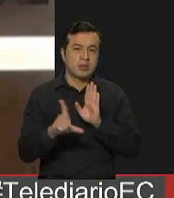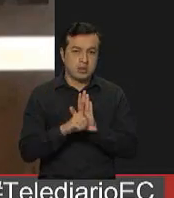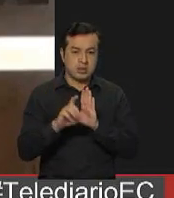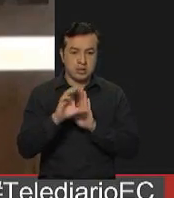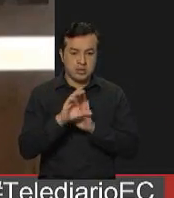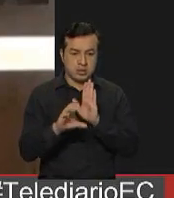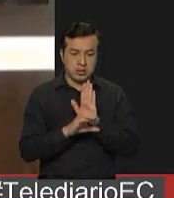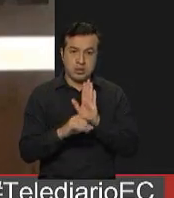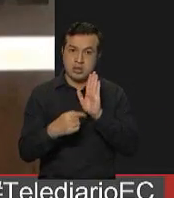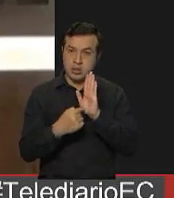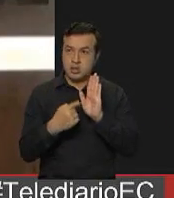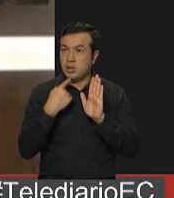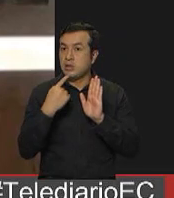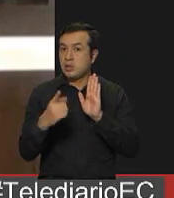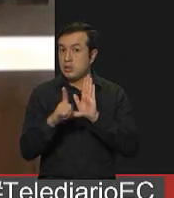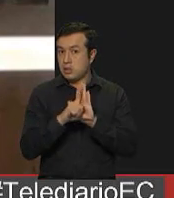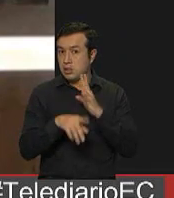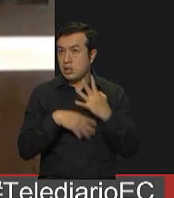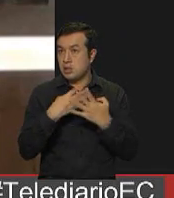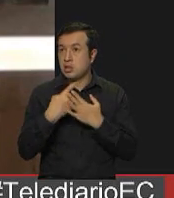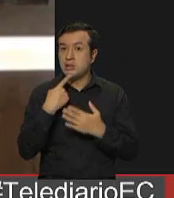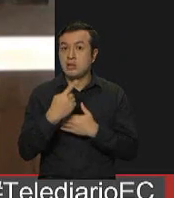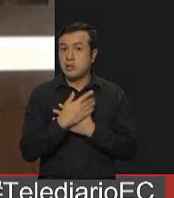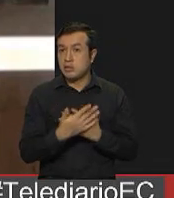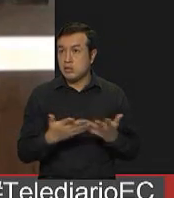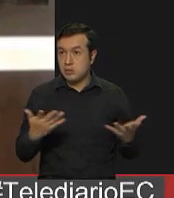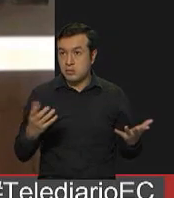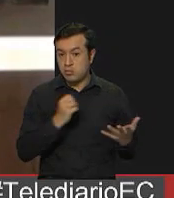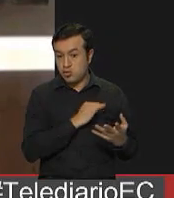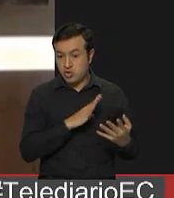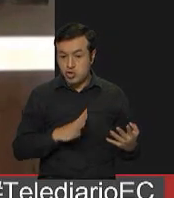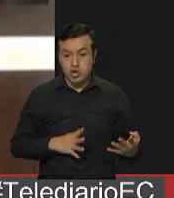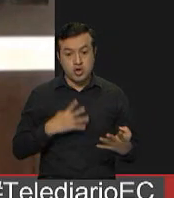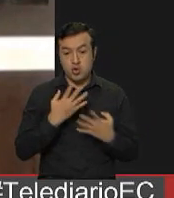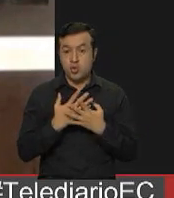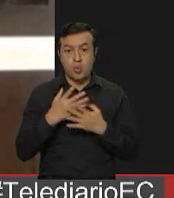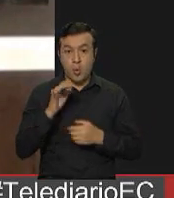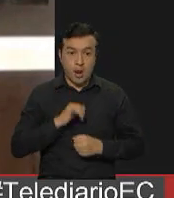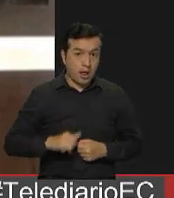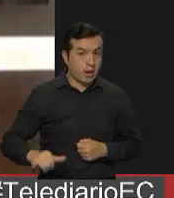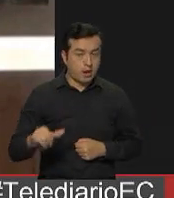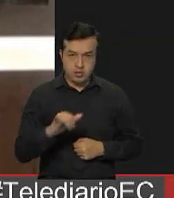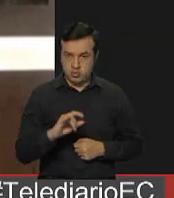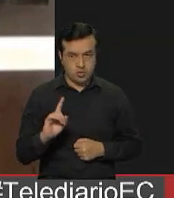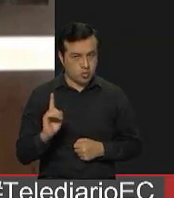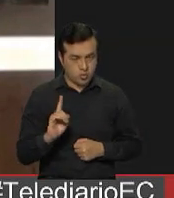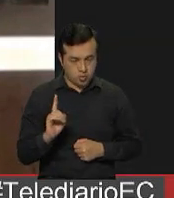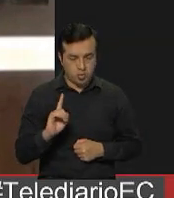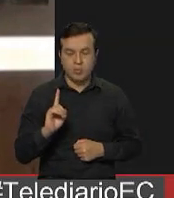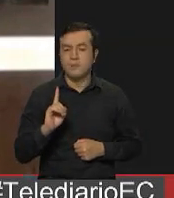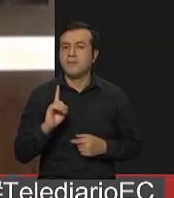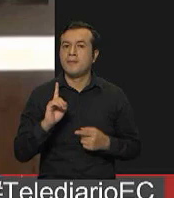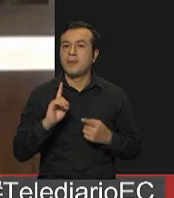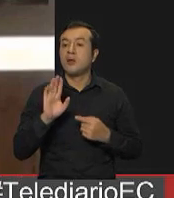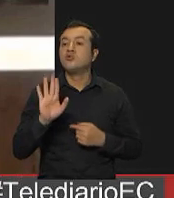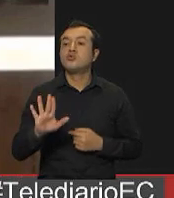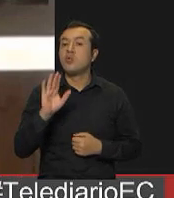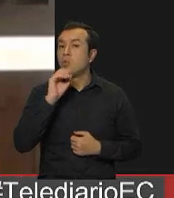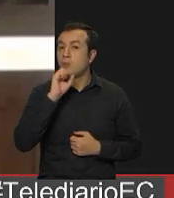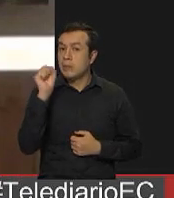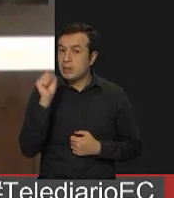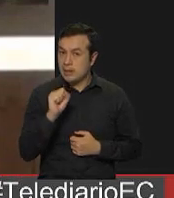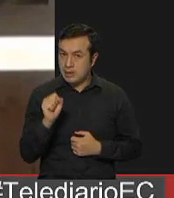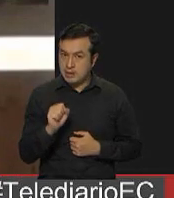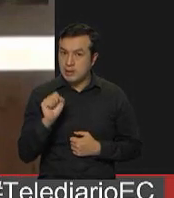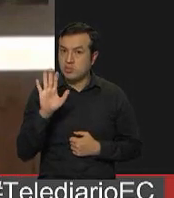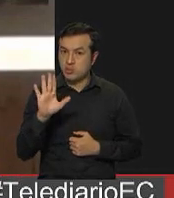de Derechos Integral Penal que dice, en primer lugar, la prisión preventiva es necesaria. Y en segundo lugar, dado el caso de la edad que tiene,